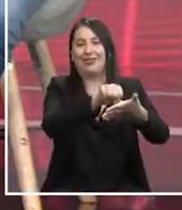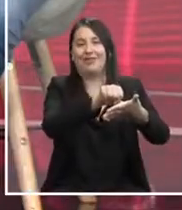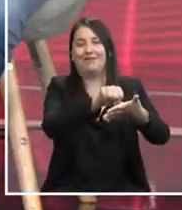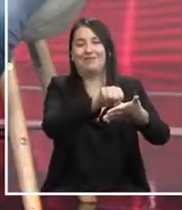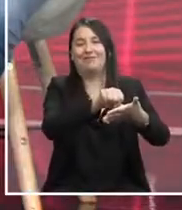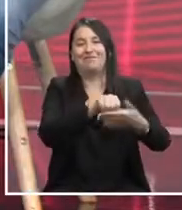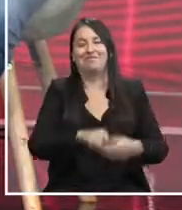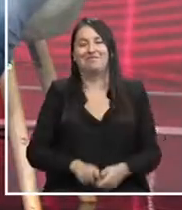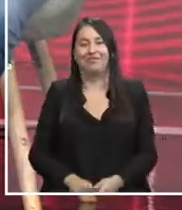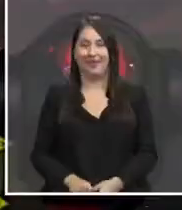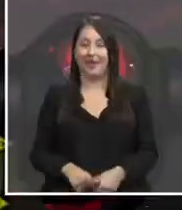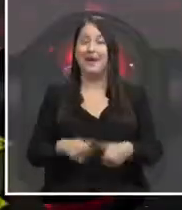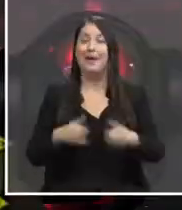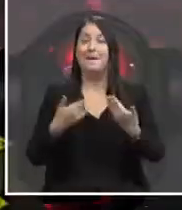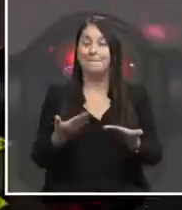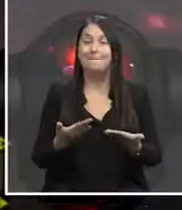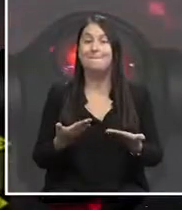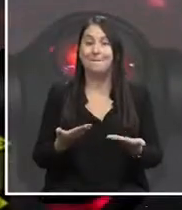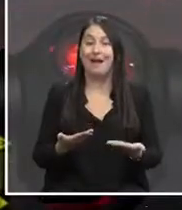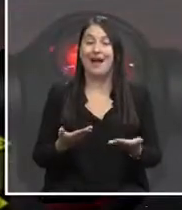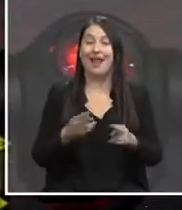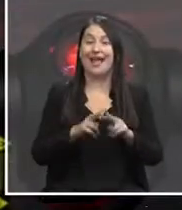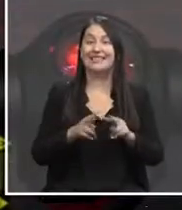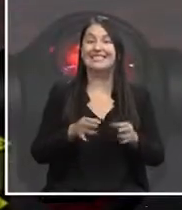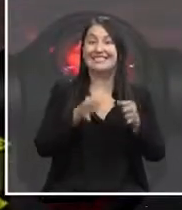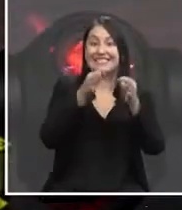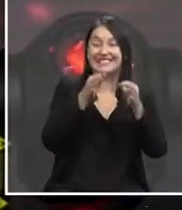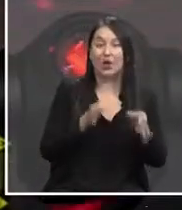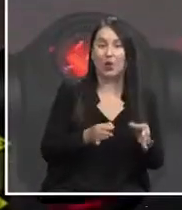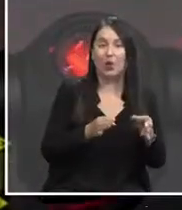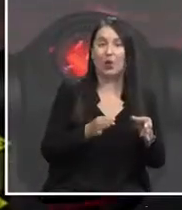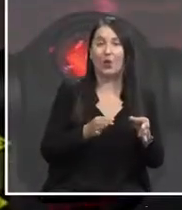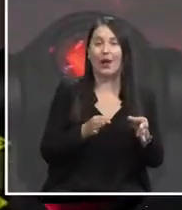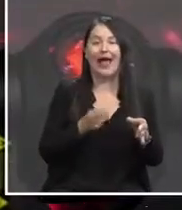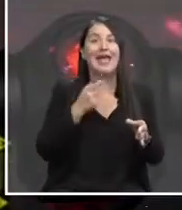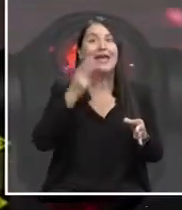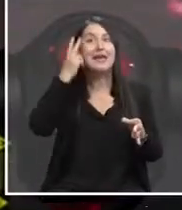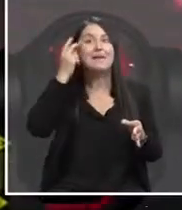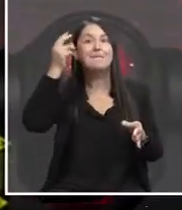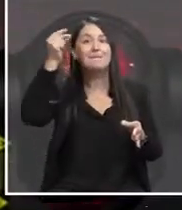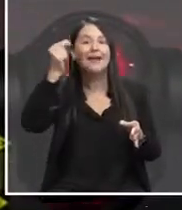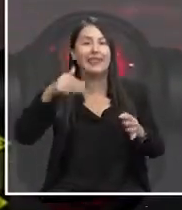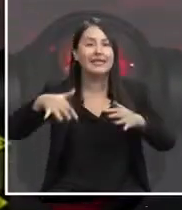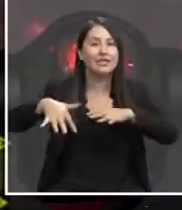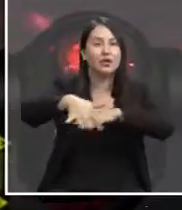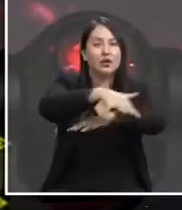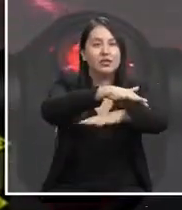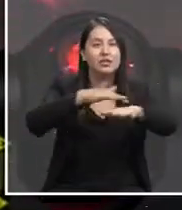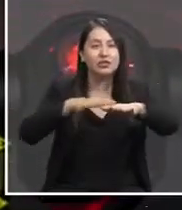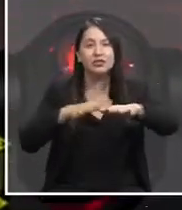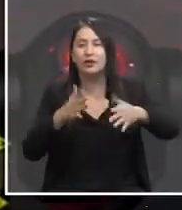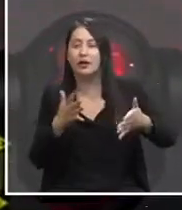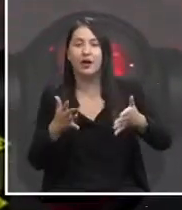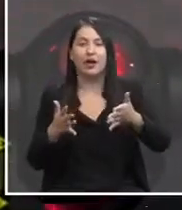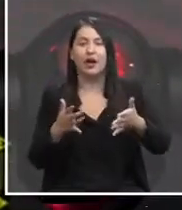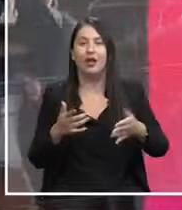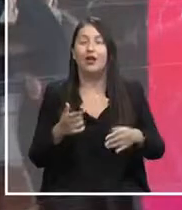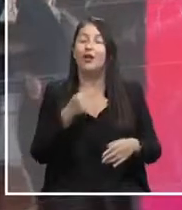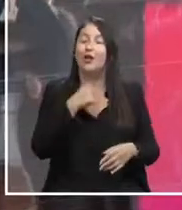segura, crea las condiciones para que... todo sea como uno